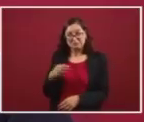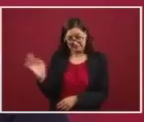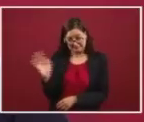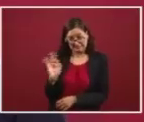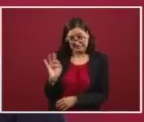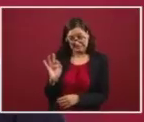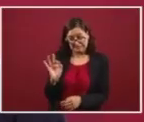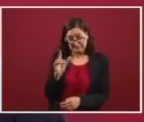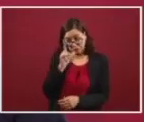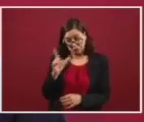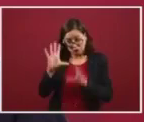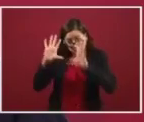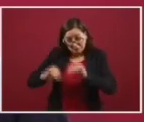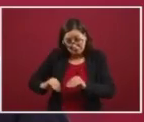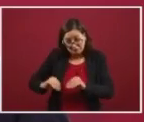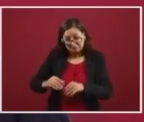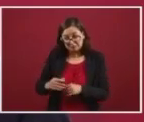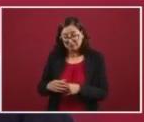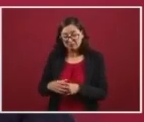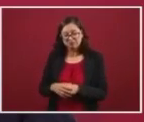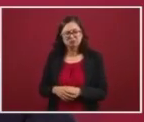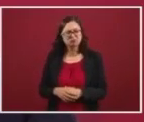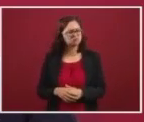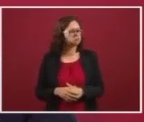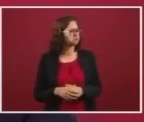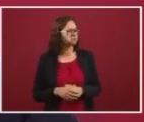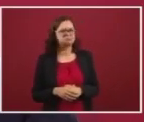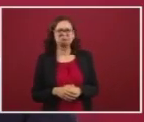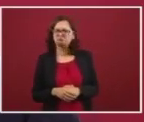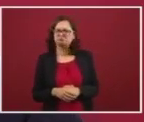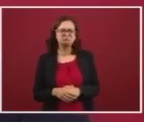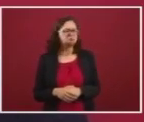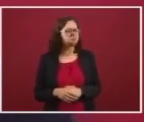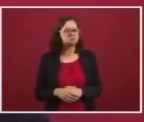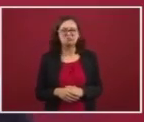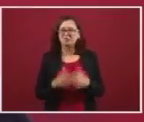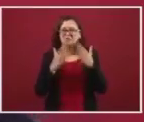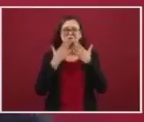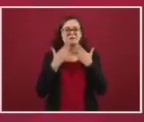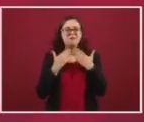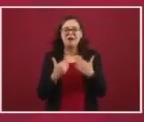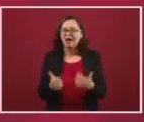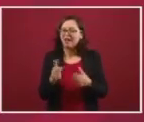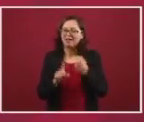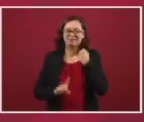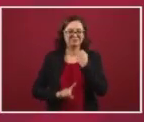no tenemos este problema. Además, así como